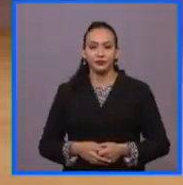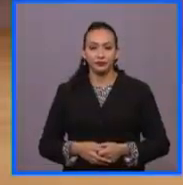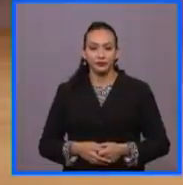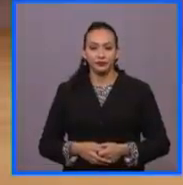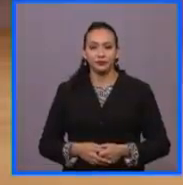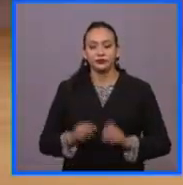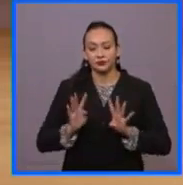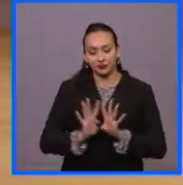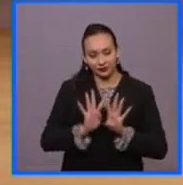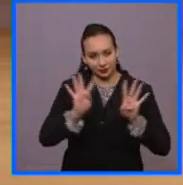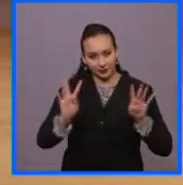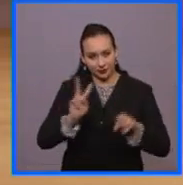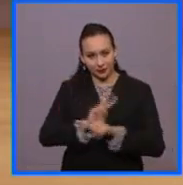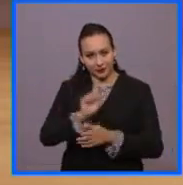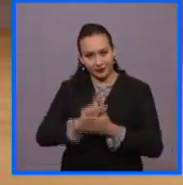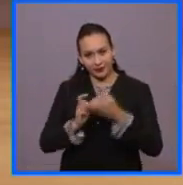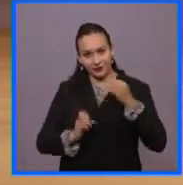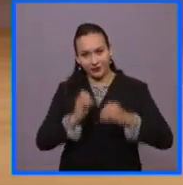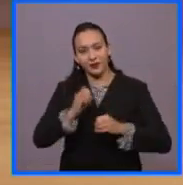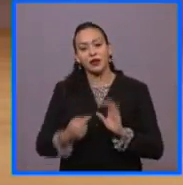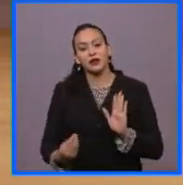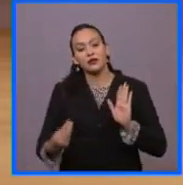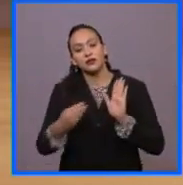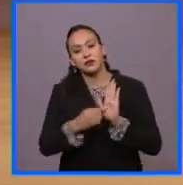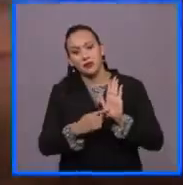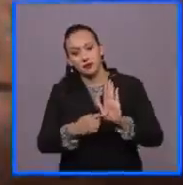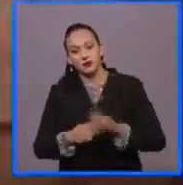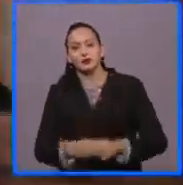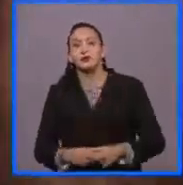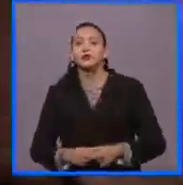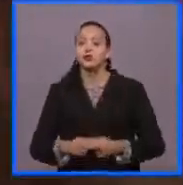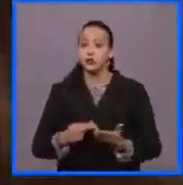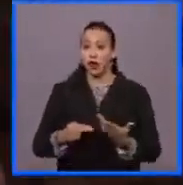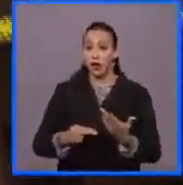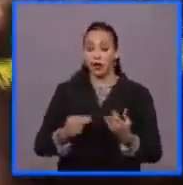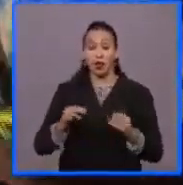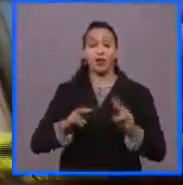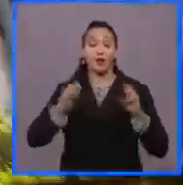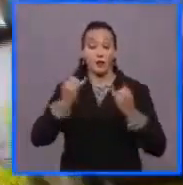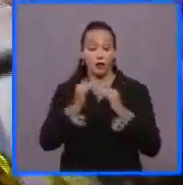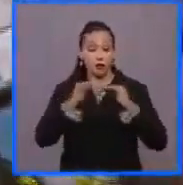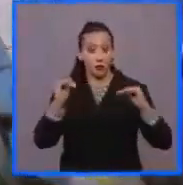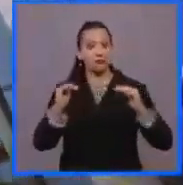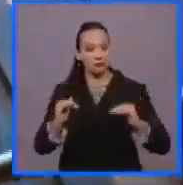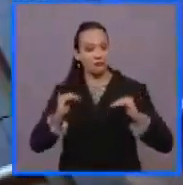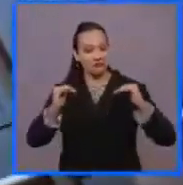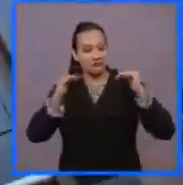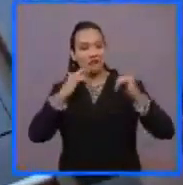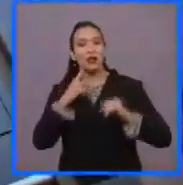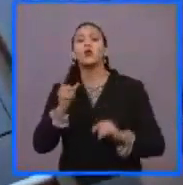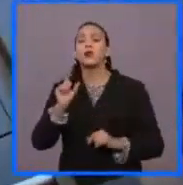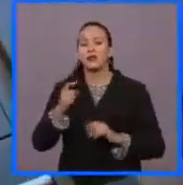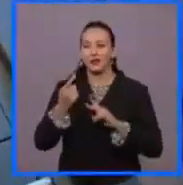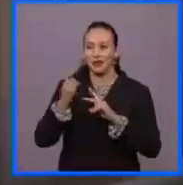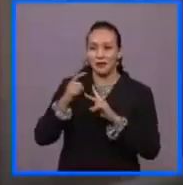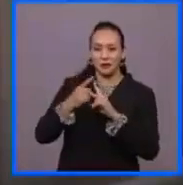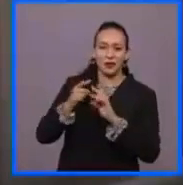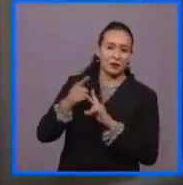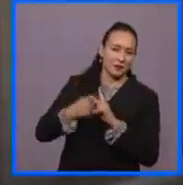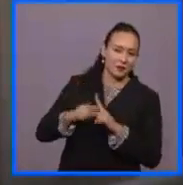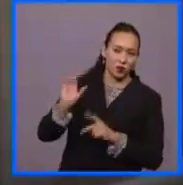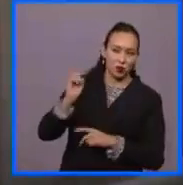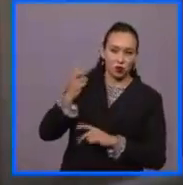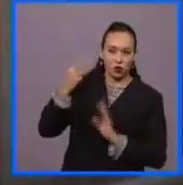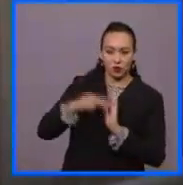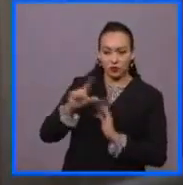Y el Consejo de la Judicatura Federal se colocó a la vanguardia en materia de igualdad de género desde octubre de 2021,